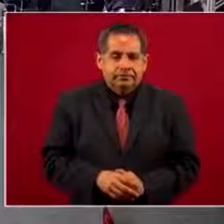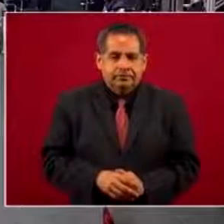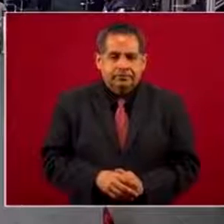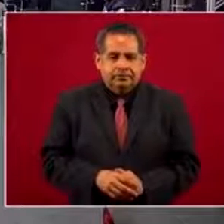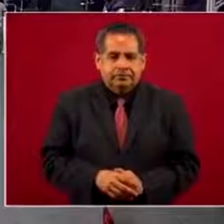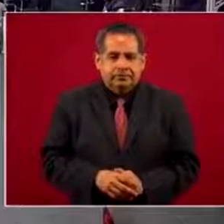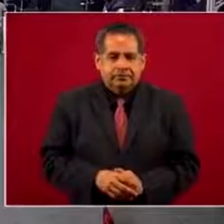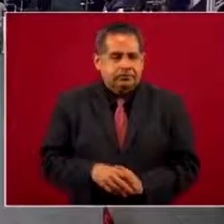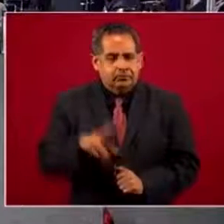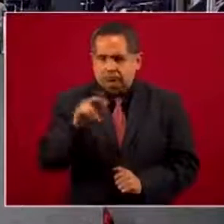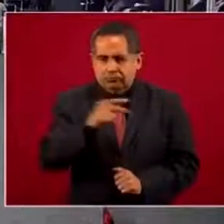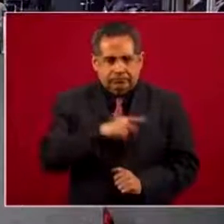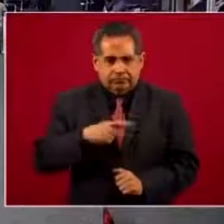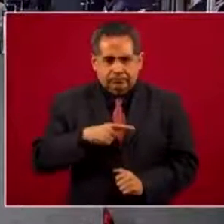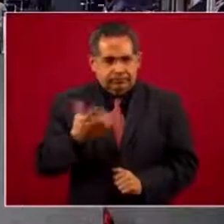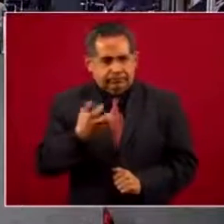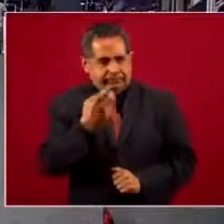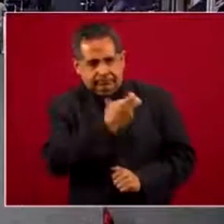de lo que no se debe de hacer.